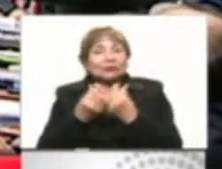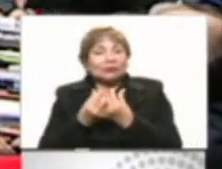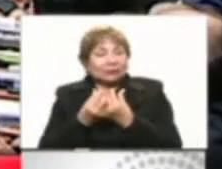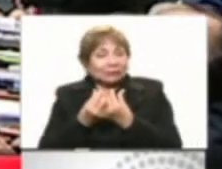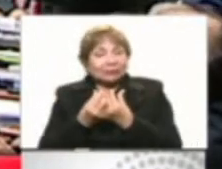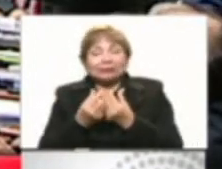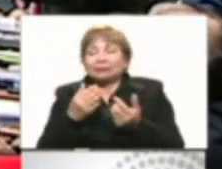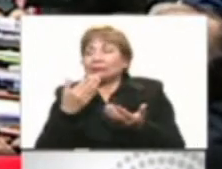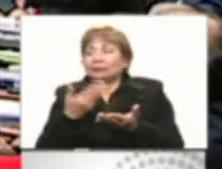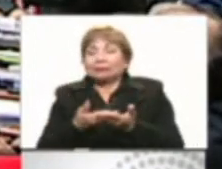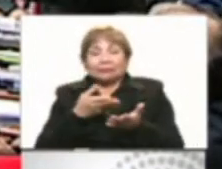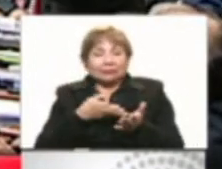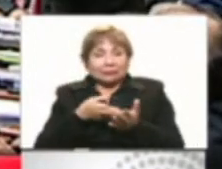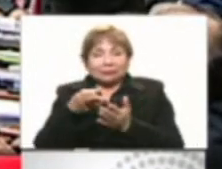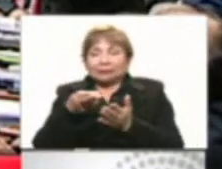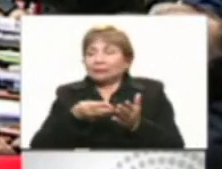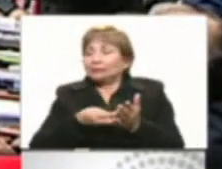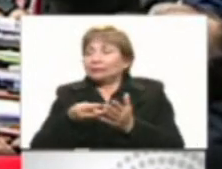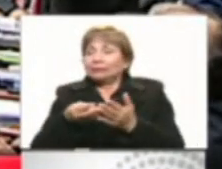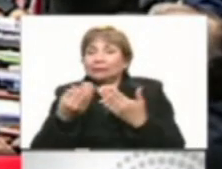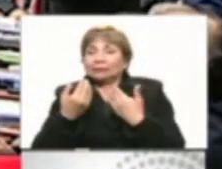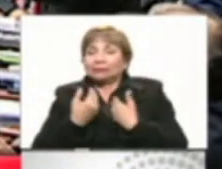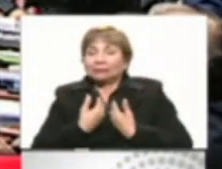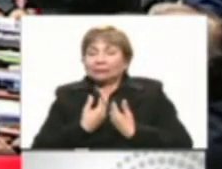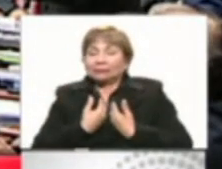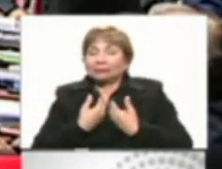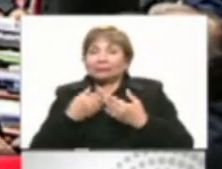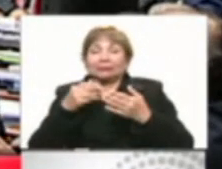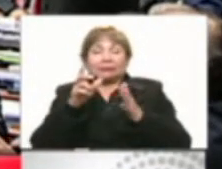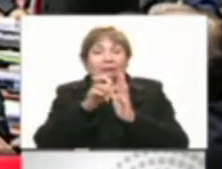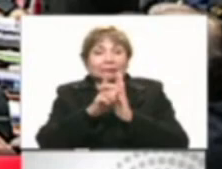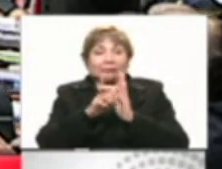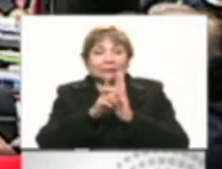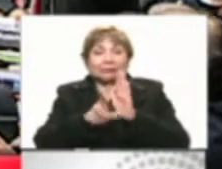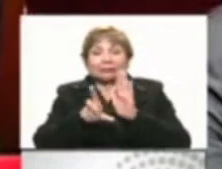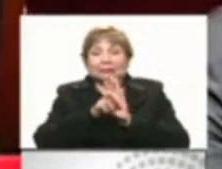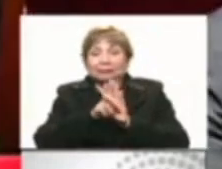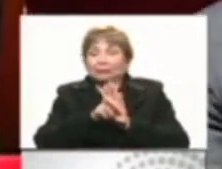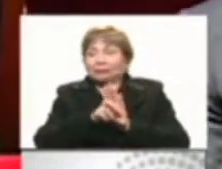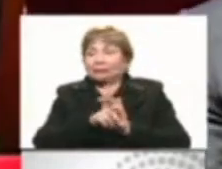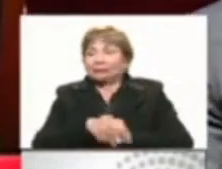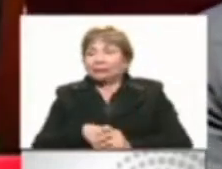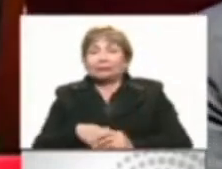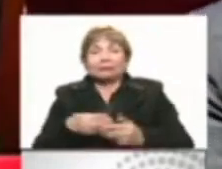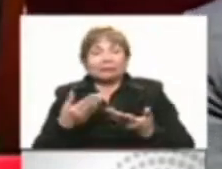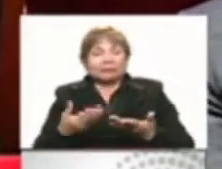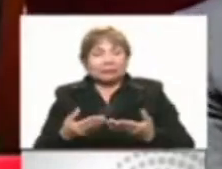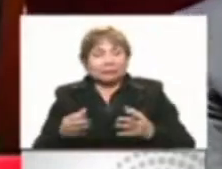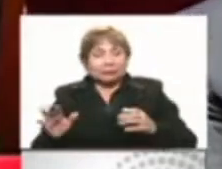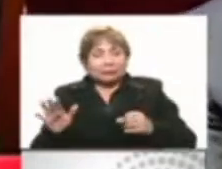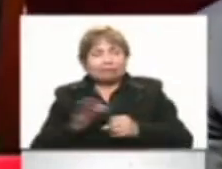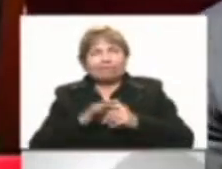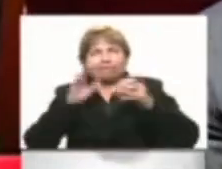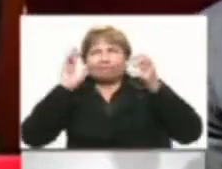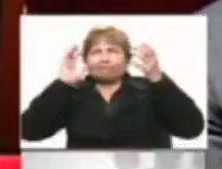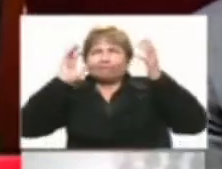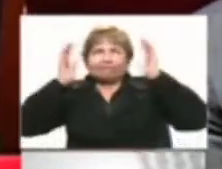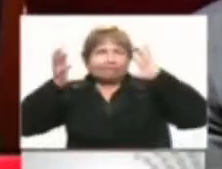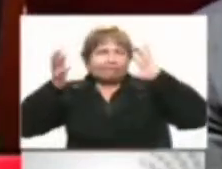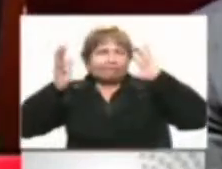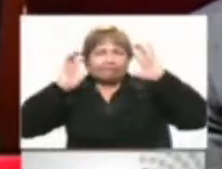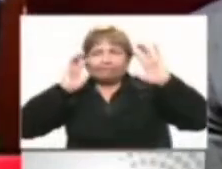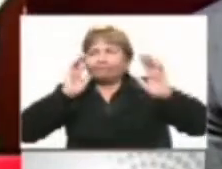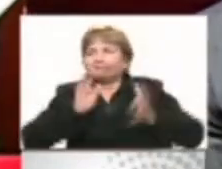los mecanismos para poder obtener facultades legislativas, porque el tema tributario es un tema particularmente complejo, y por